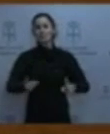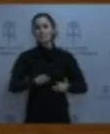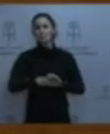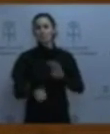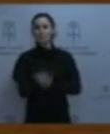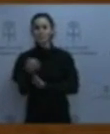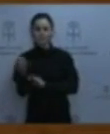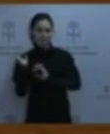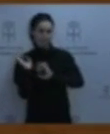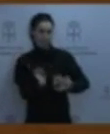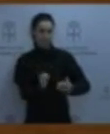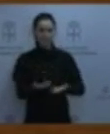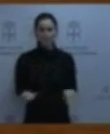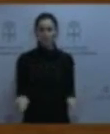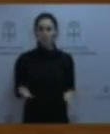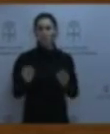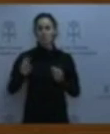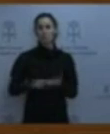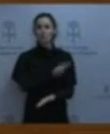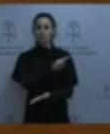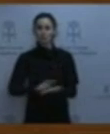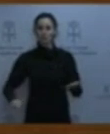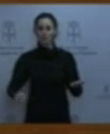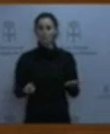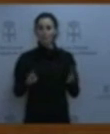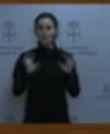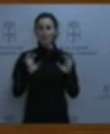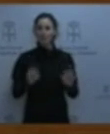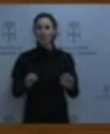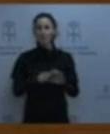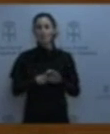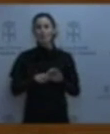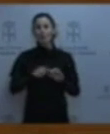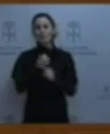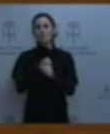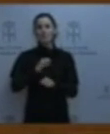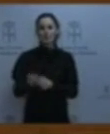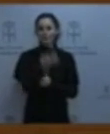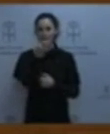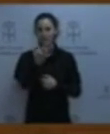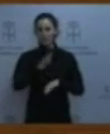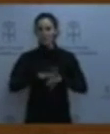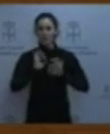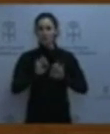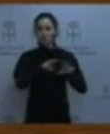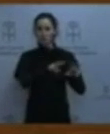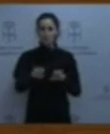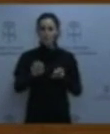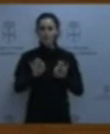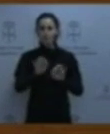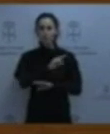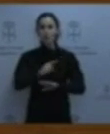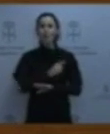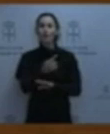ser de otra forma. Eso sí, a costa de la supresión de otras tantas plazas de empleo fijo, configurando las nuevas con un porcentaje de jornada y